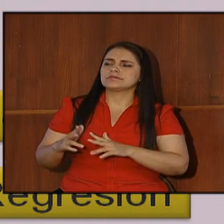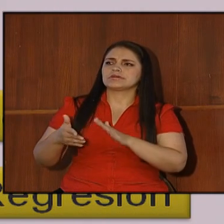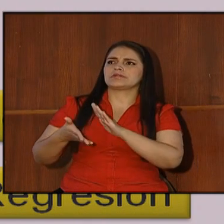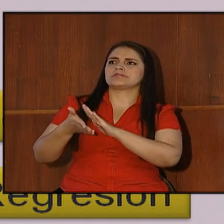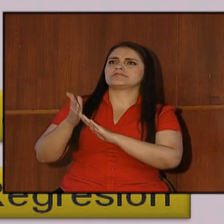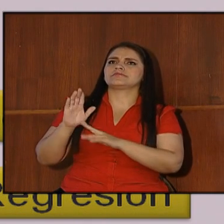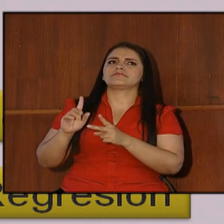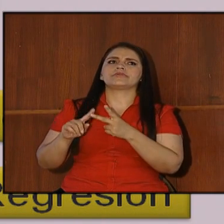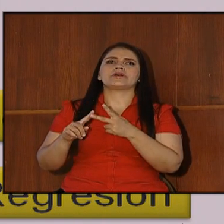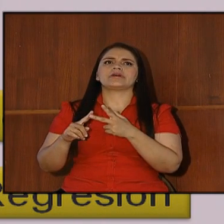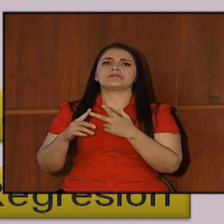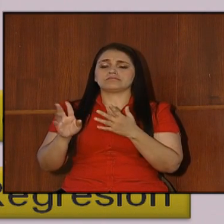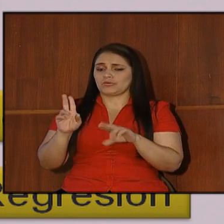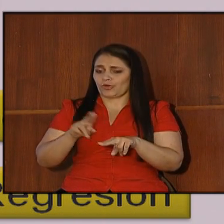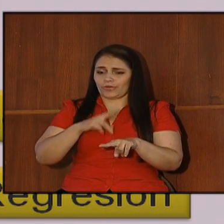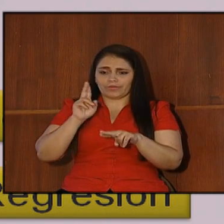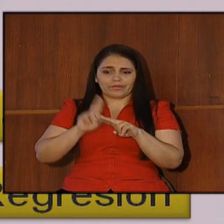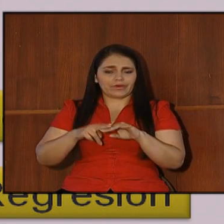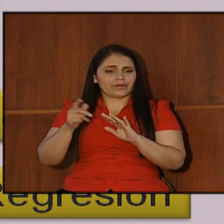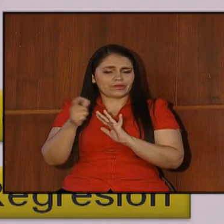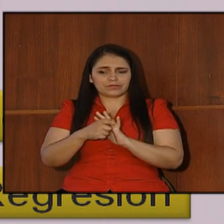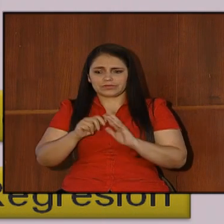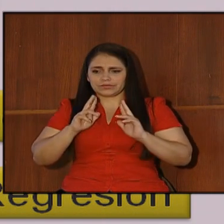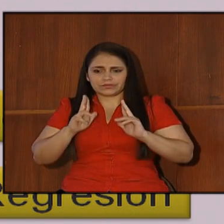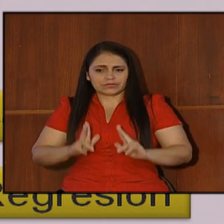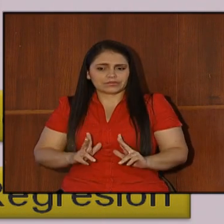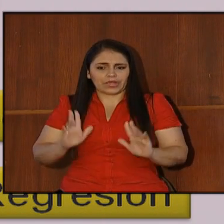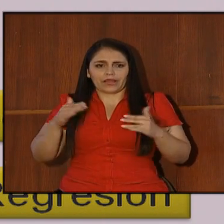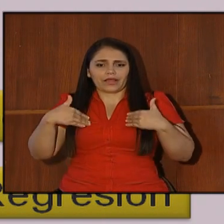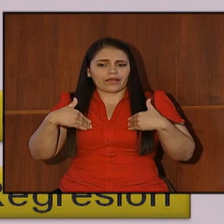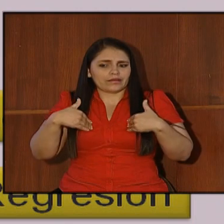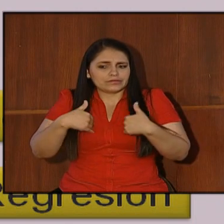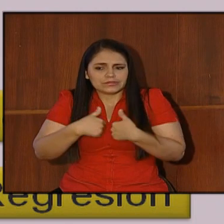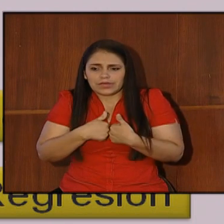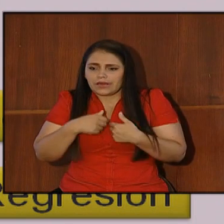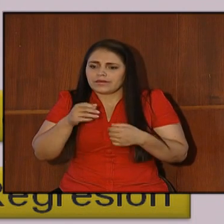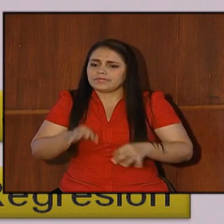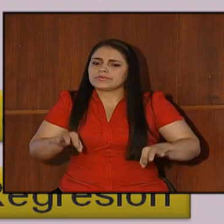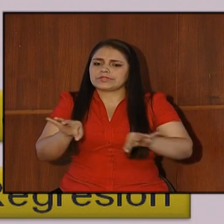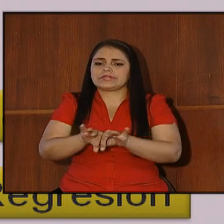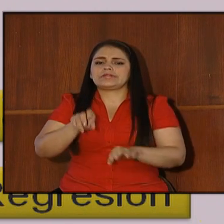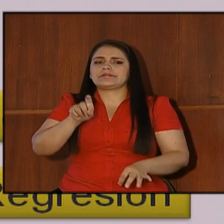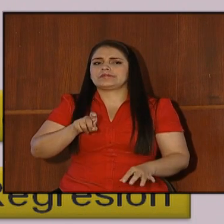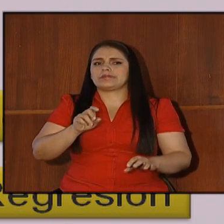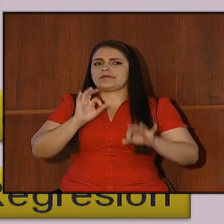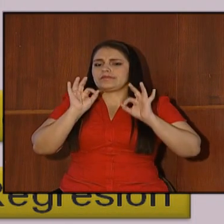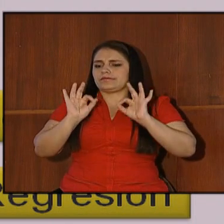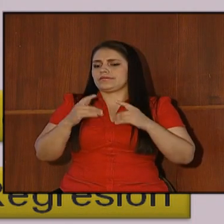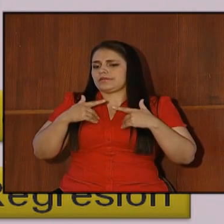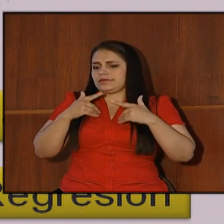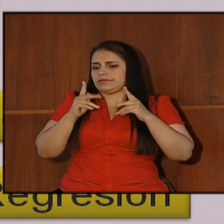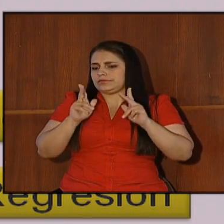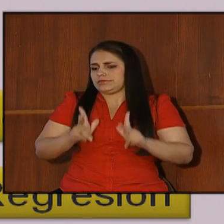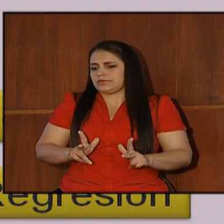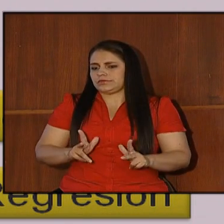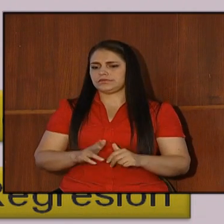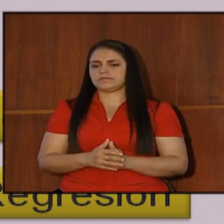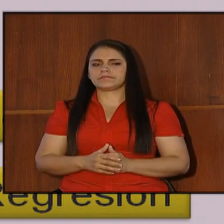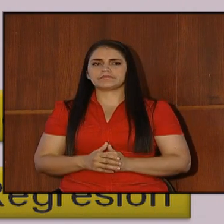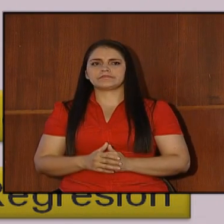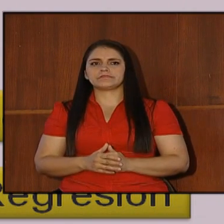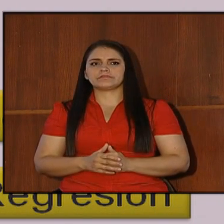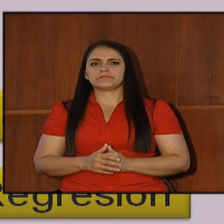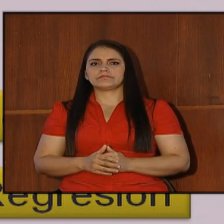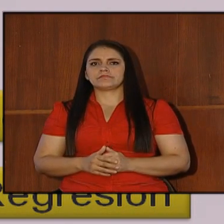muy normal que quiera descansar, y está una vecina. ¿Ustedes creen que